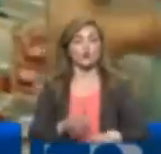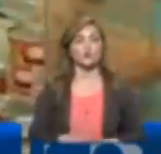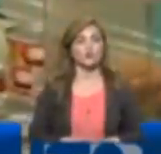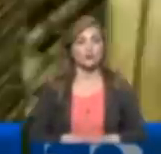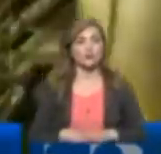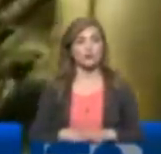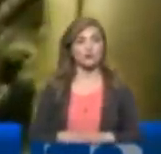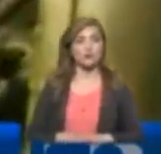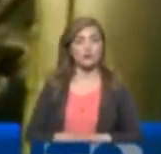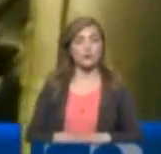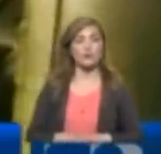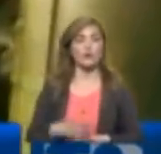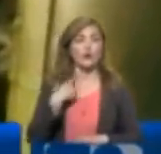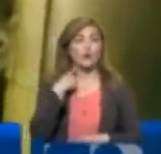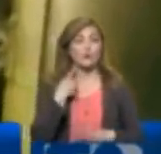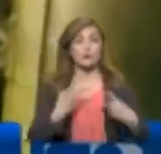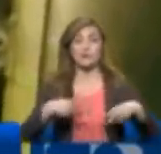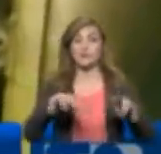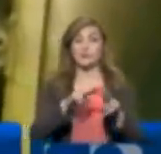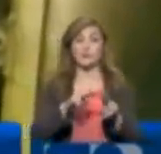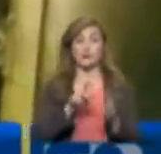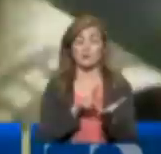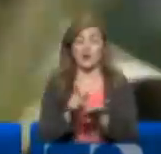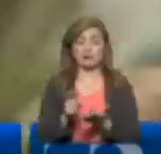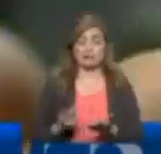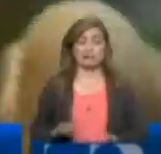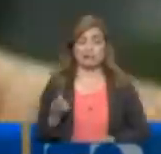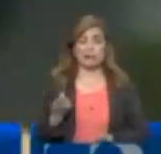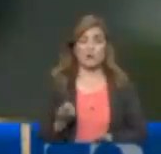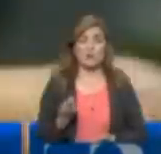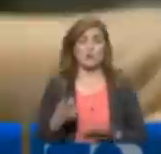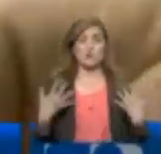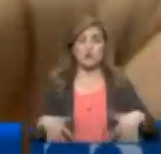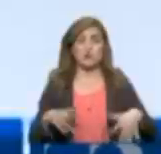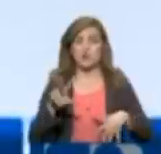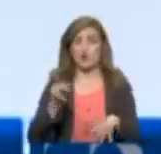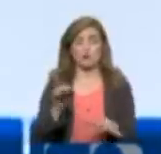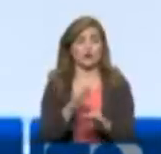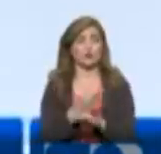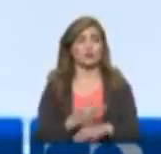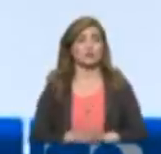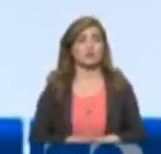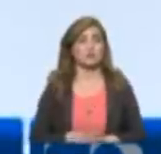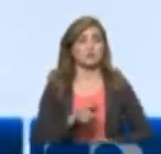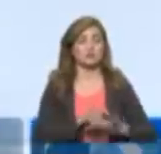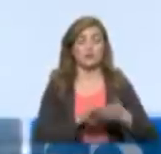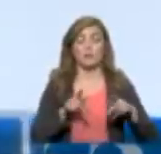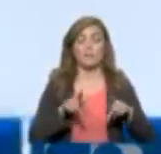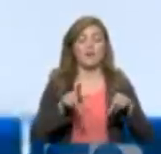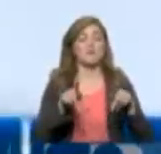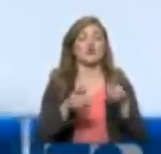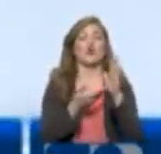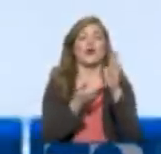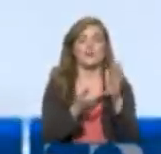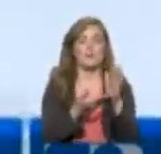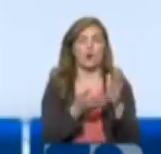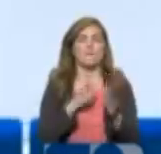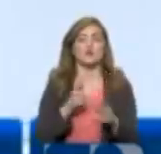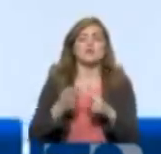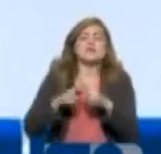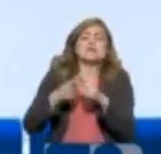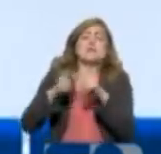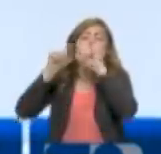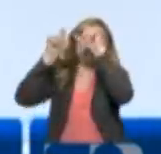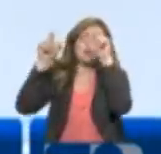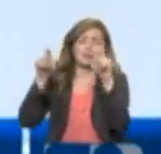asegura madero se ve afectada por los montos de liquidación que se deben cancelar si no funciona tiene un contrato que les permita tener de acuerdo a su plan comercial